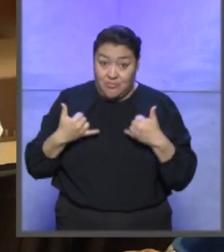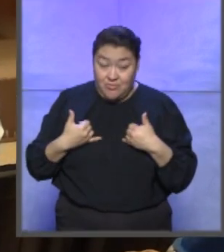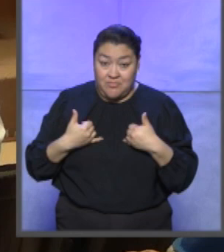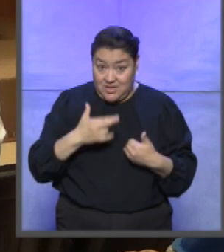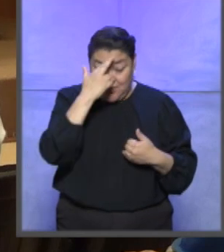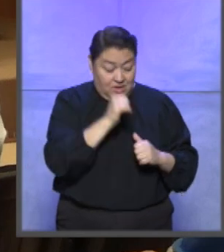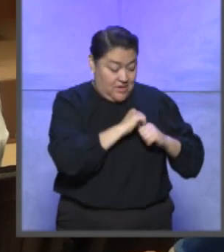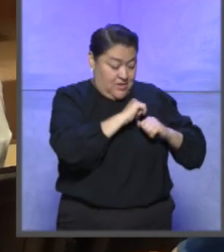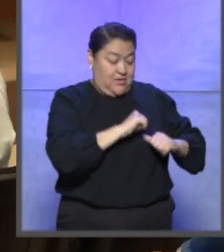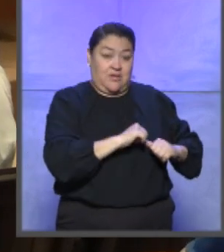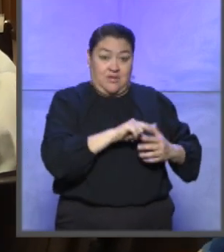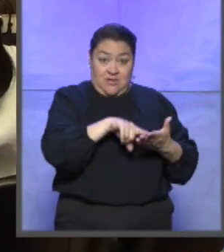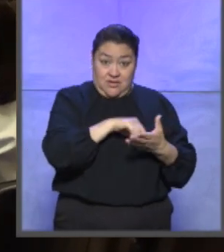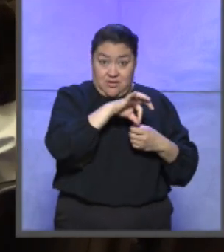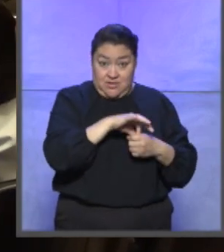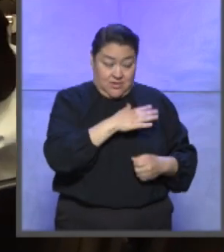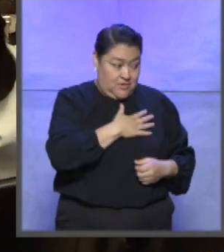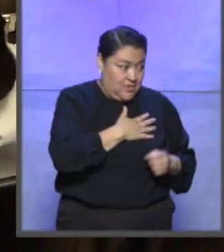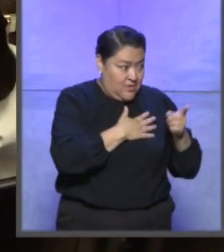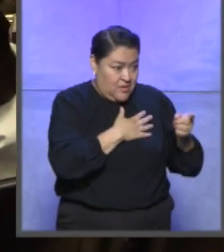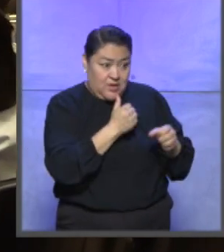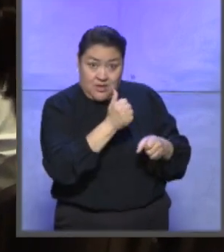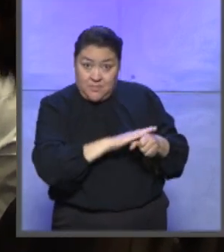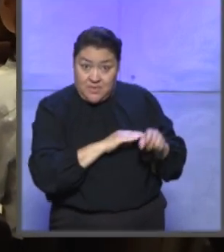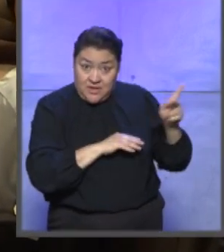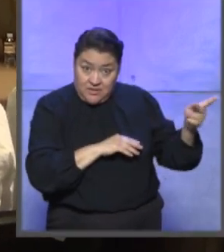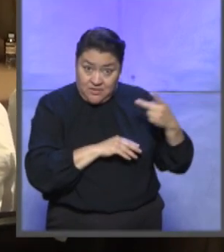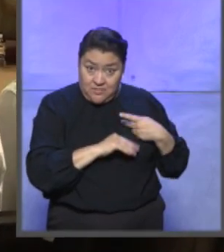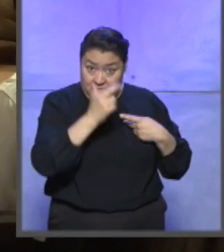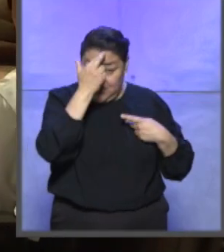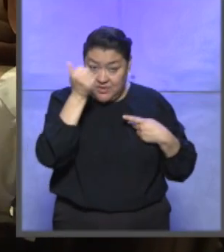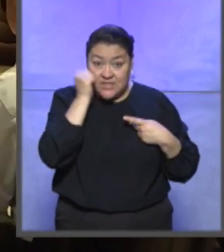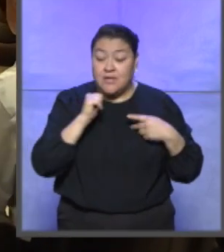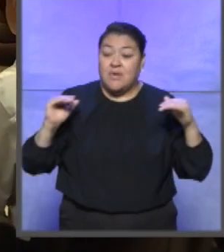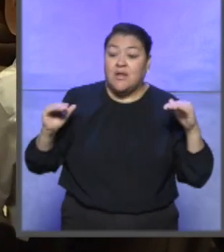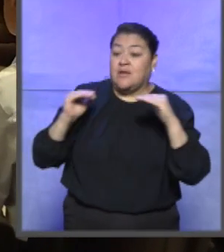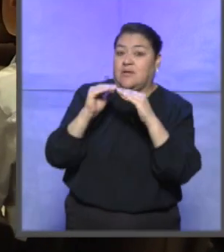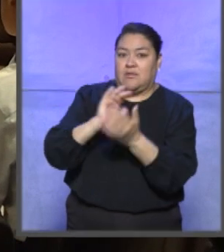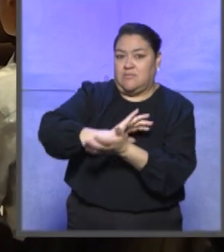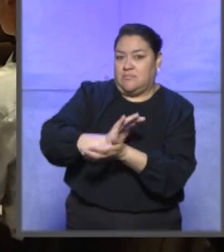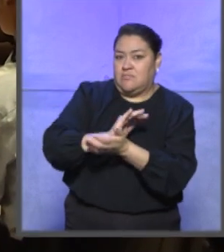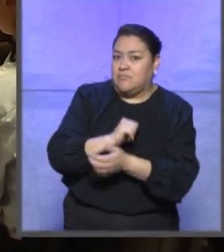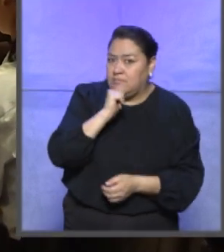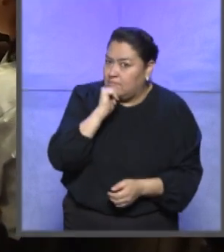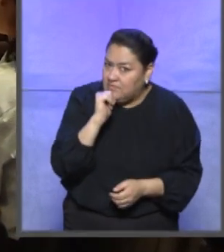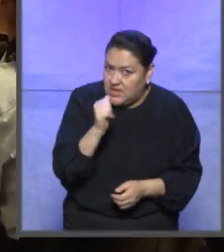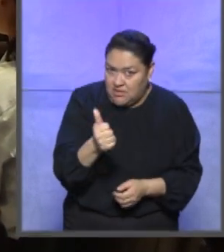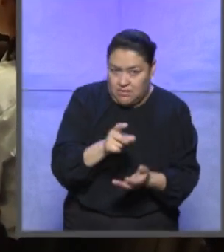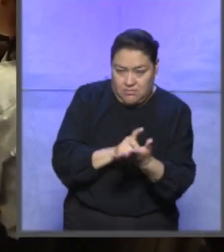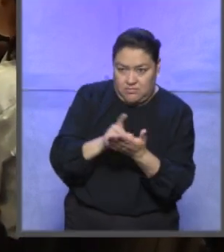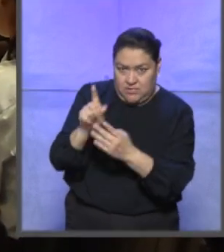ello, las autoridades electorales aquí presentes, conforme a los derechos de igualdad y no discriminación,